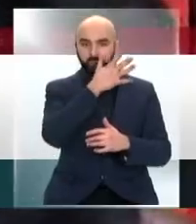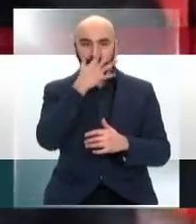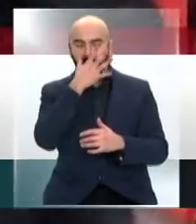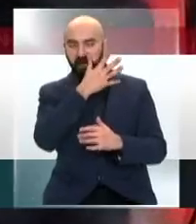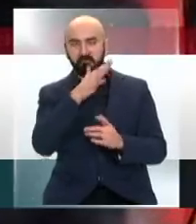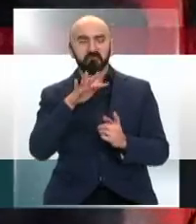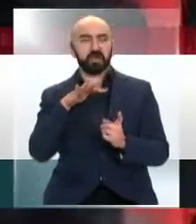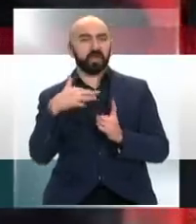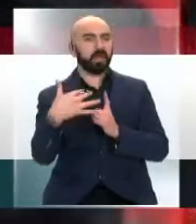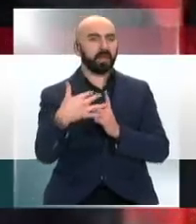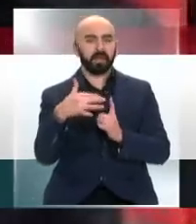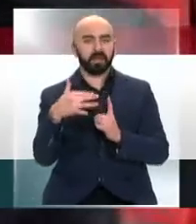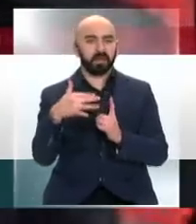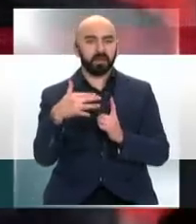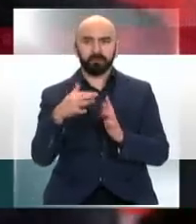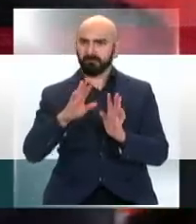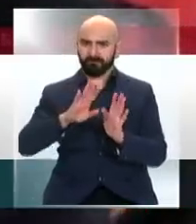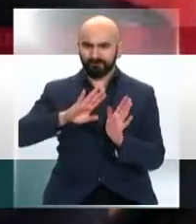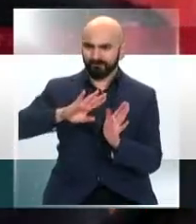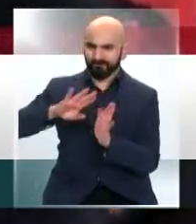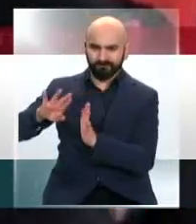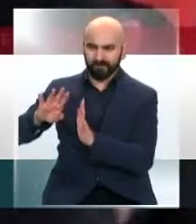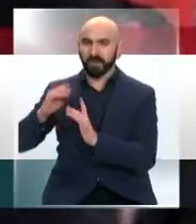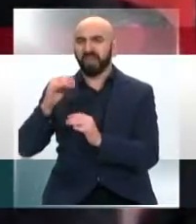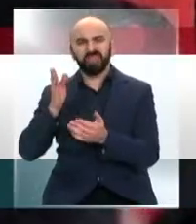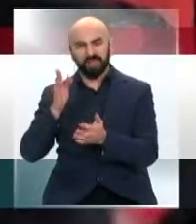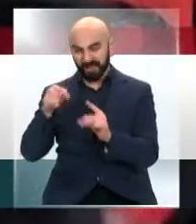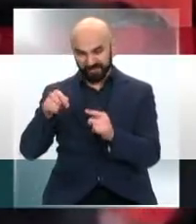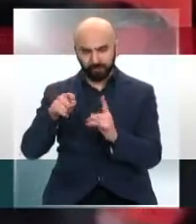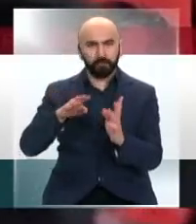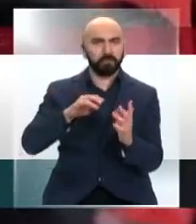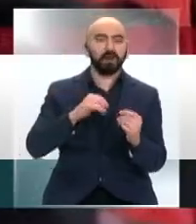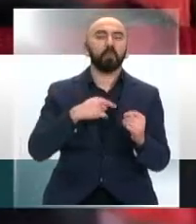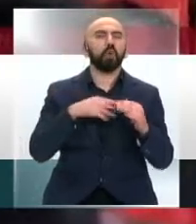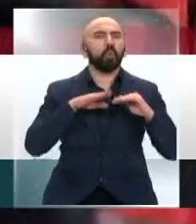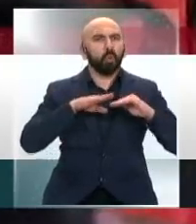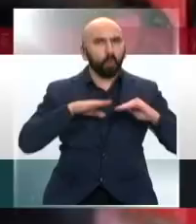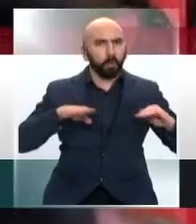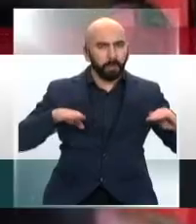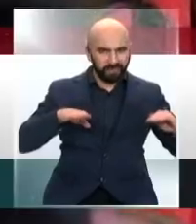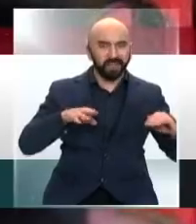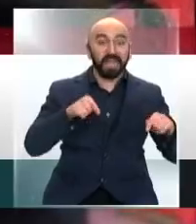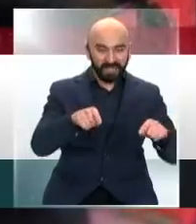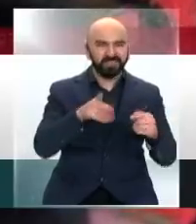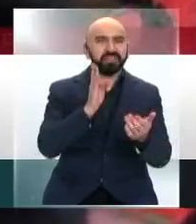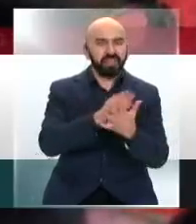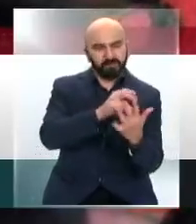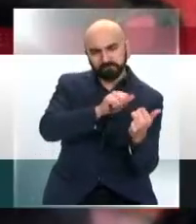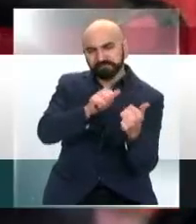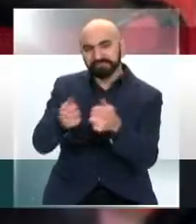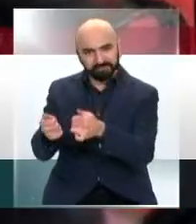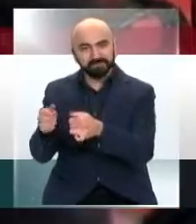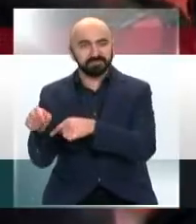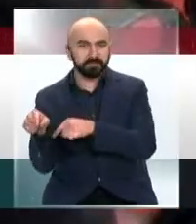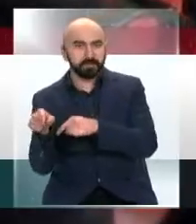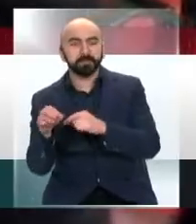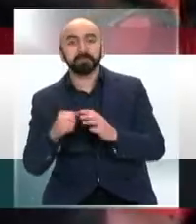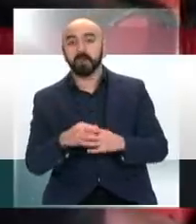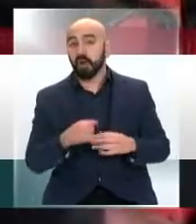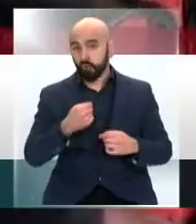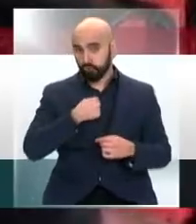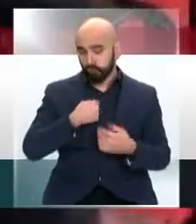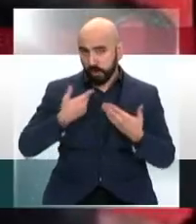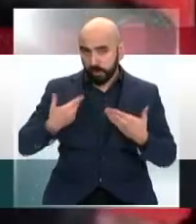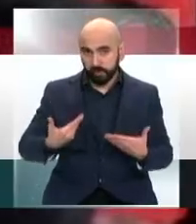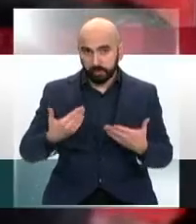obnubile o le gane a la humildad necesaria para ser más convocante. Yo hoy día, desde esta posición que